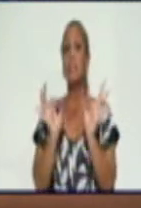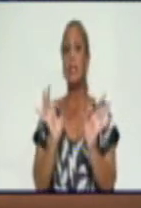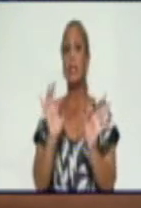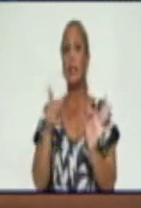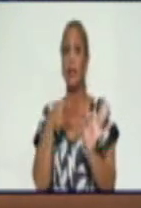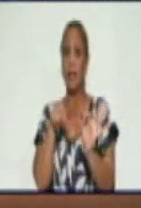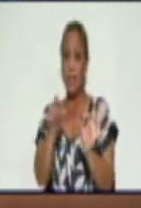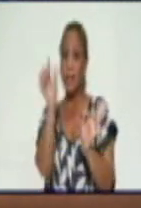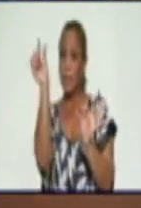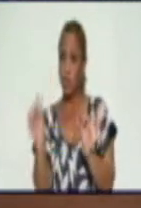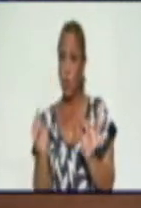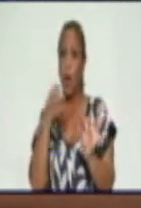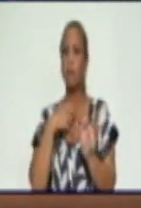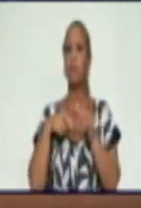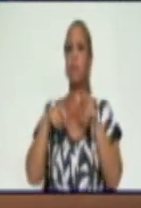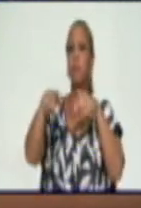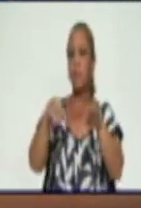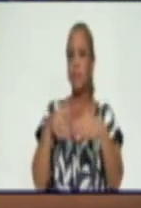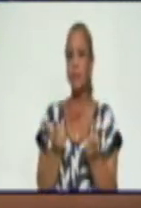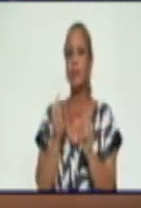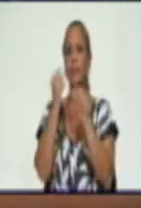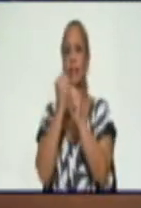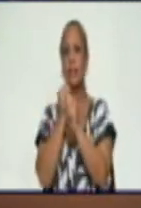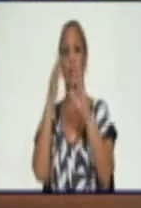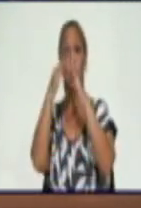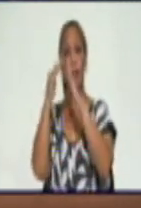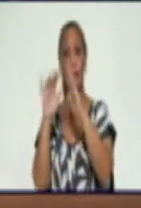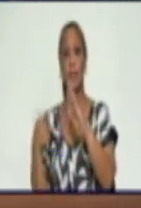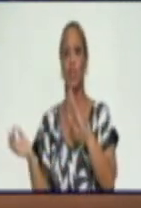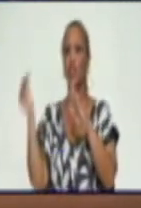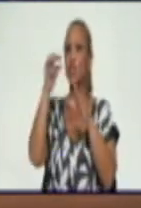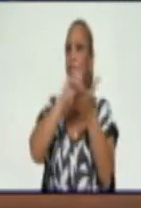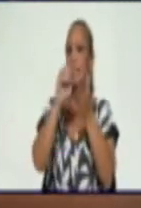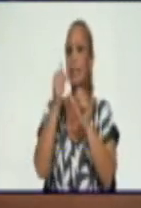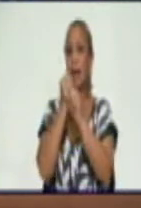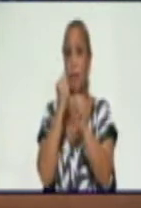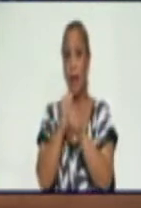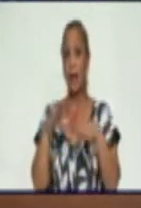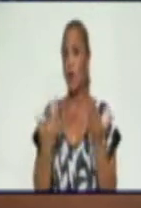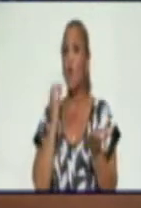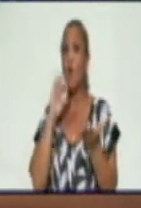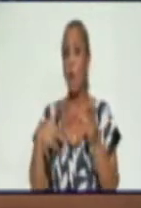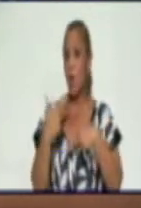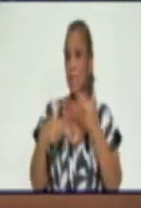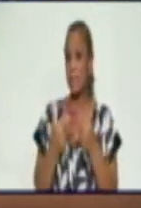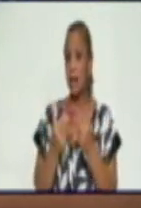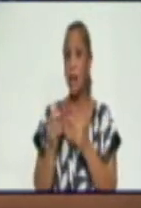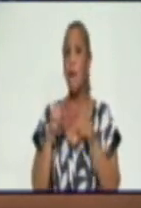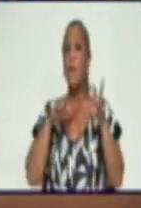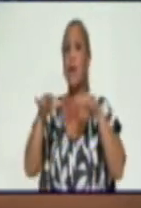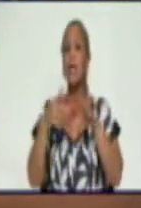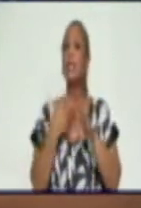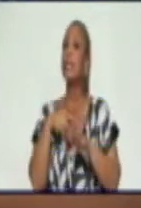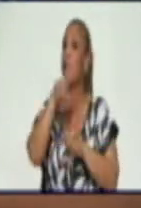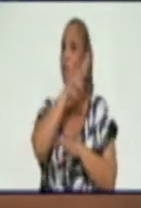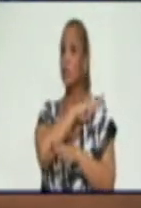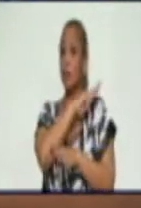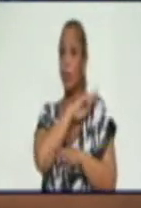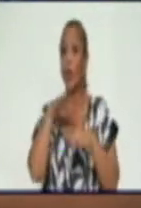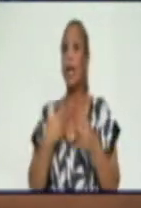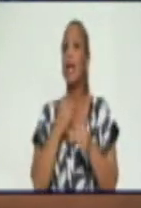el movimiento de que se trate y hacia dónde va a ir cuál va a ser ese movimiento y además lo hemos responsabilizado con el